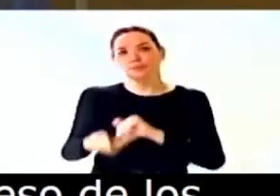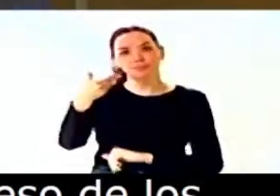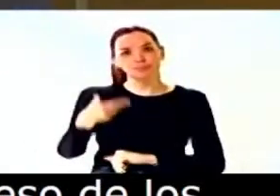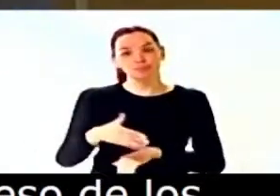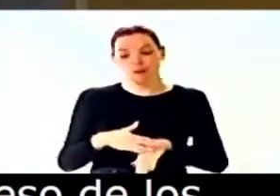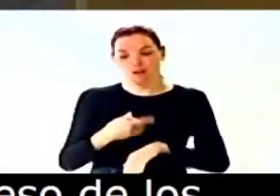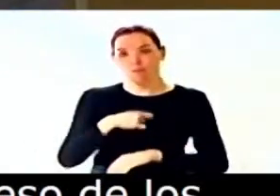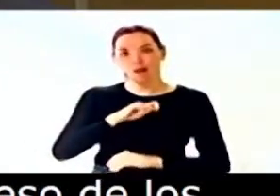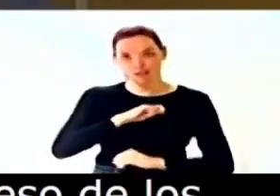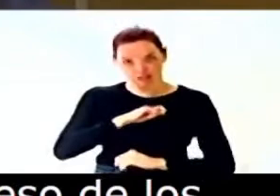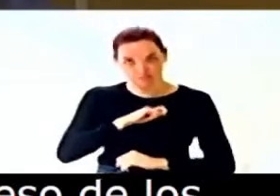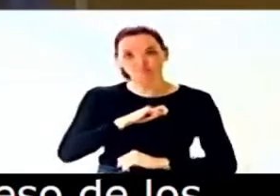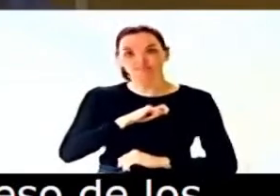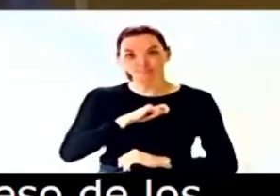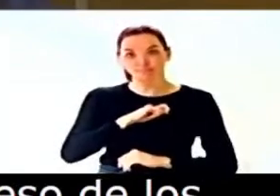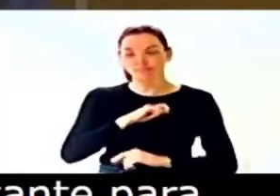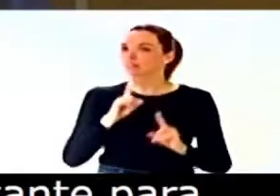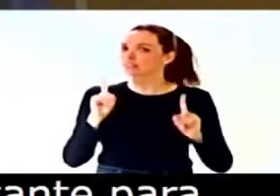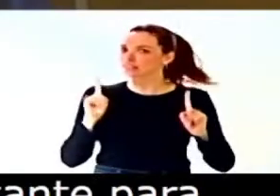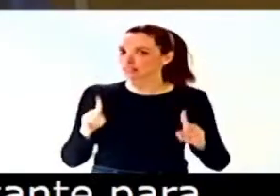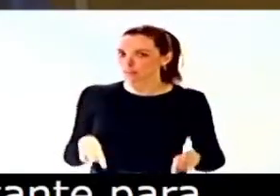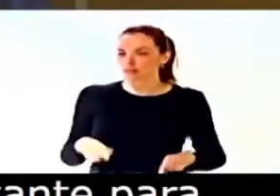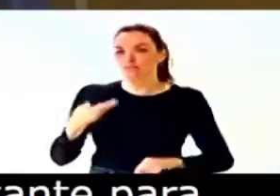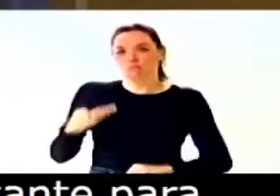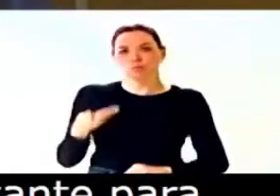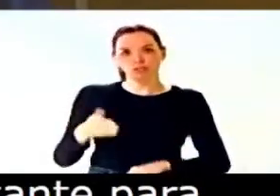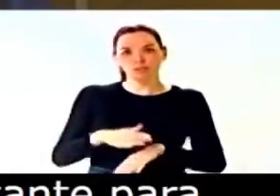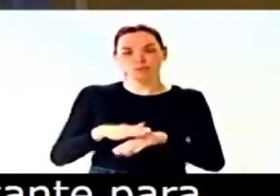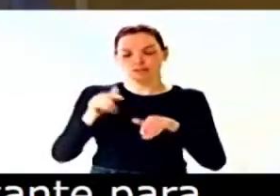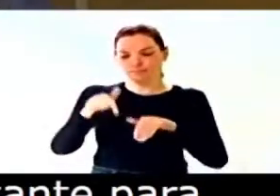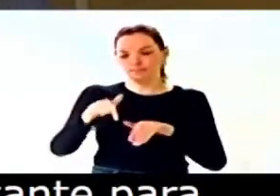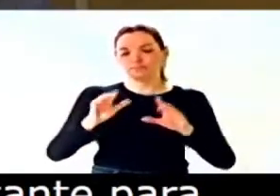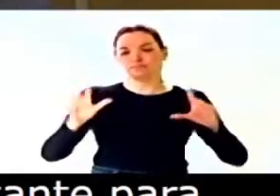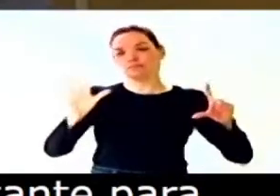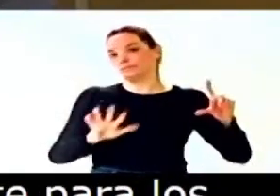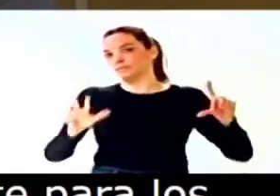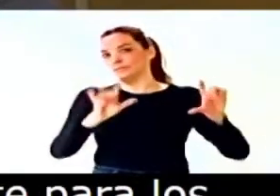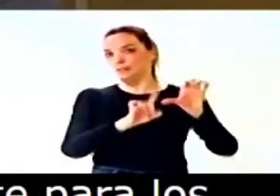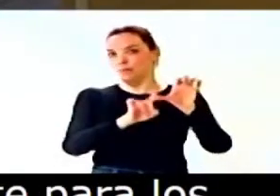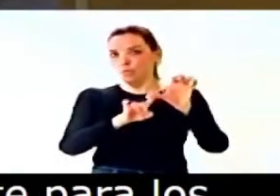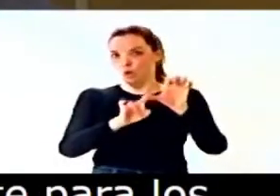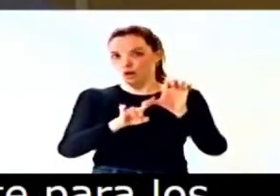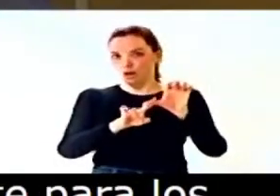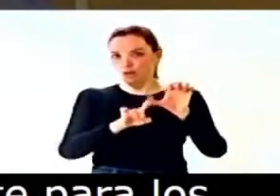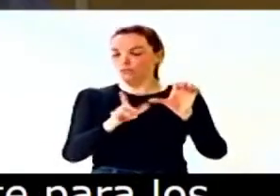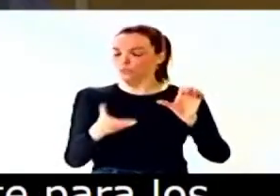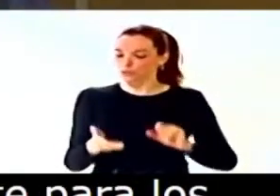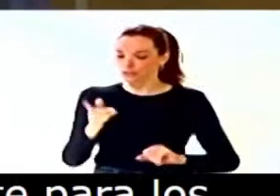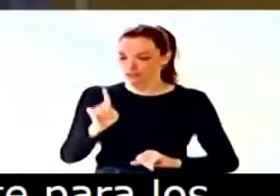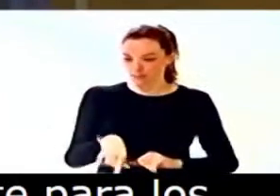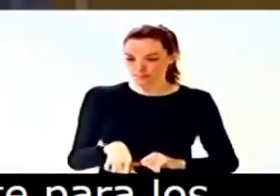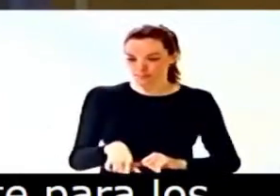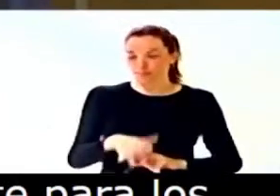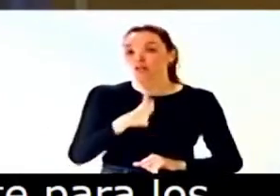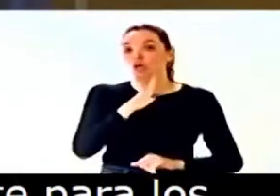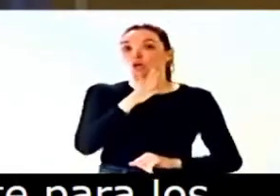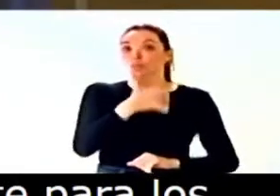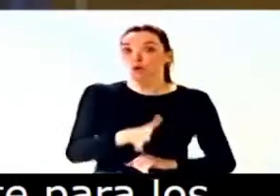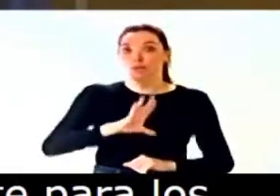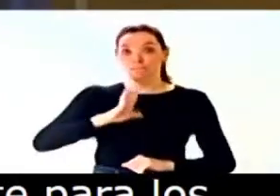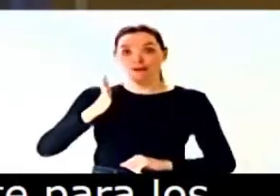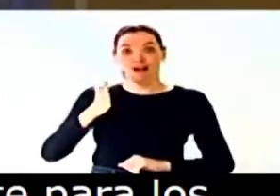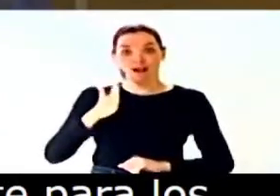para España, pero que también es muy importante para los extremeños y las extremeñas. Porque lo que